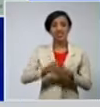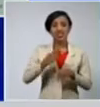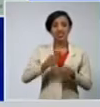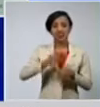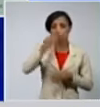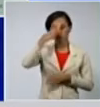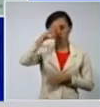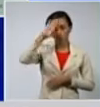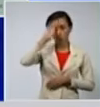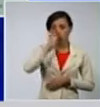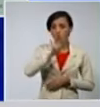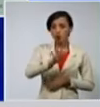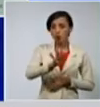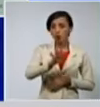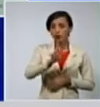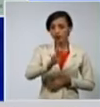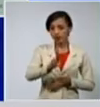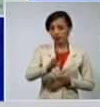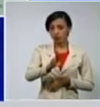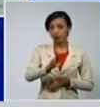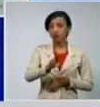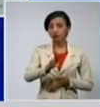casos autóctonos ayer,